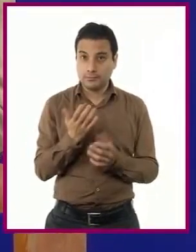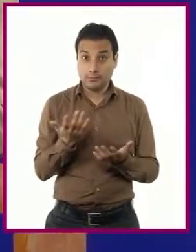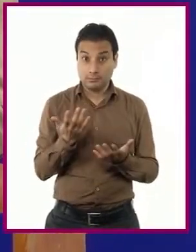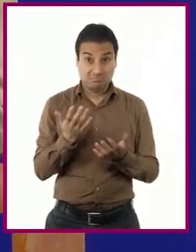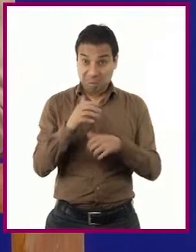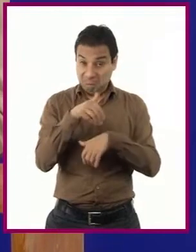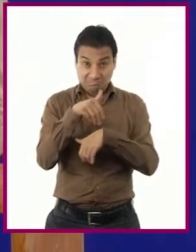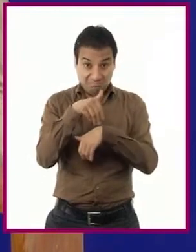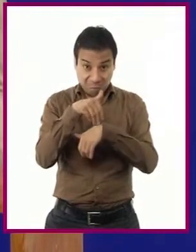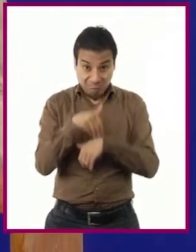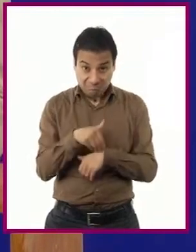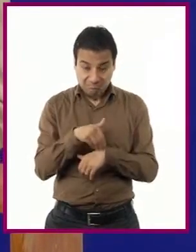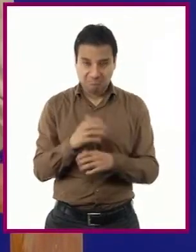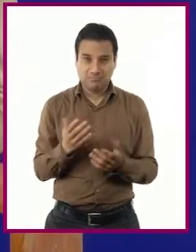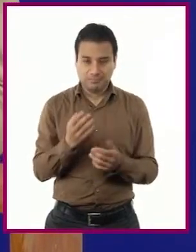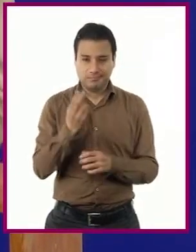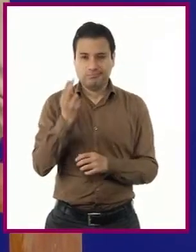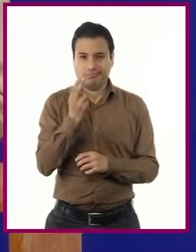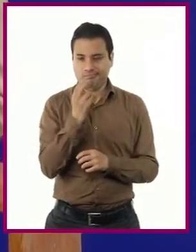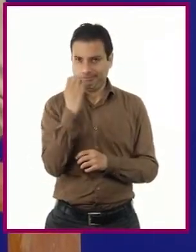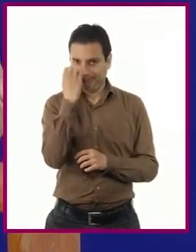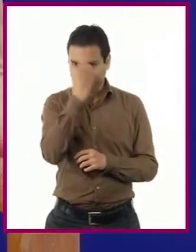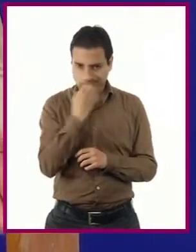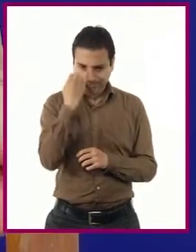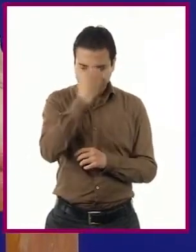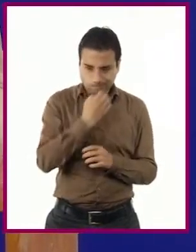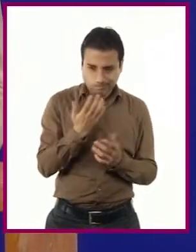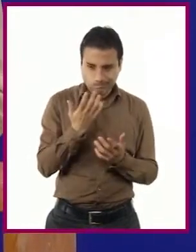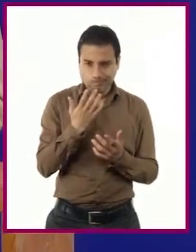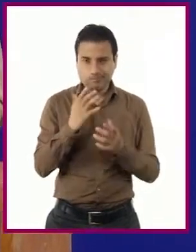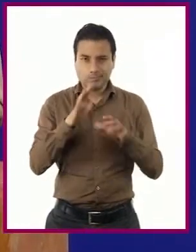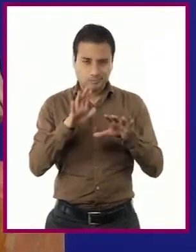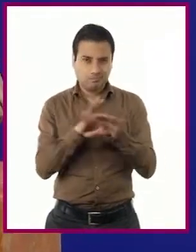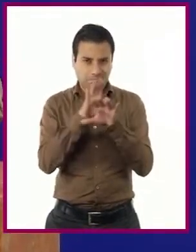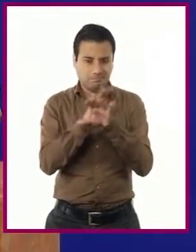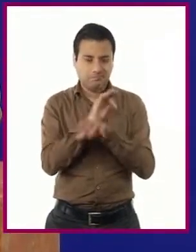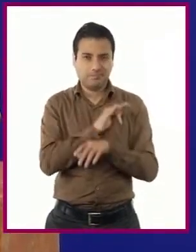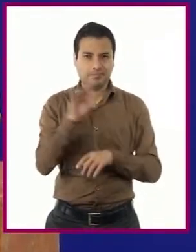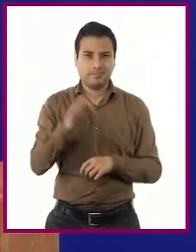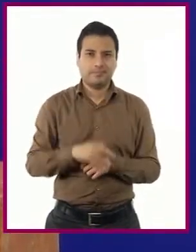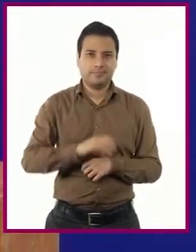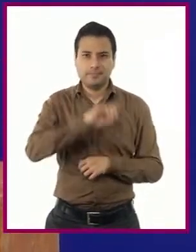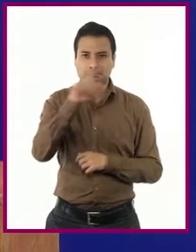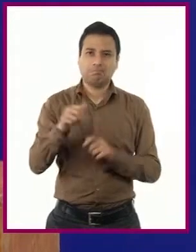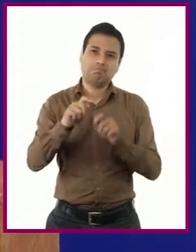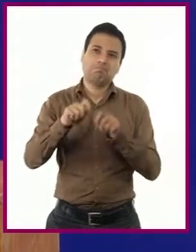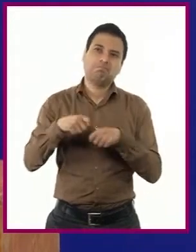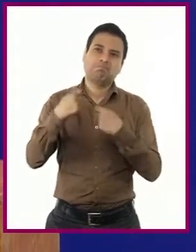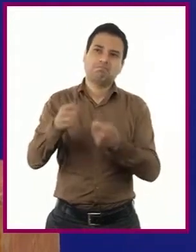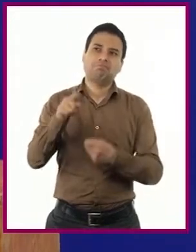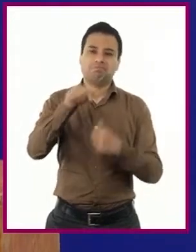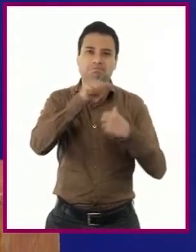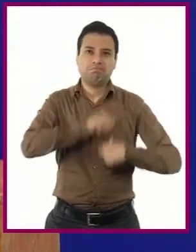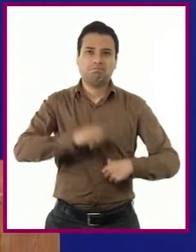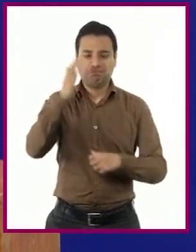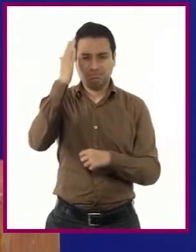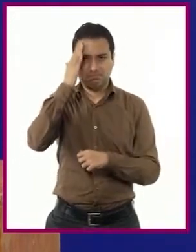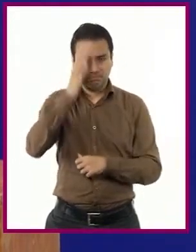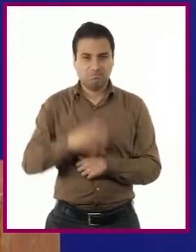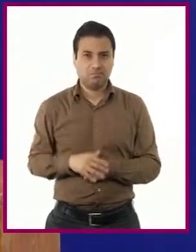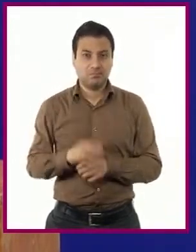analizan, lo reescriben y editan de manera adecuada. Después se lo dan a una autoridad para que lo avale y